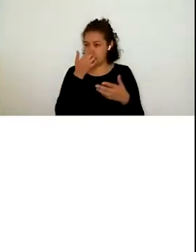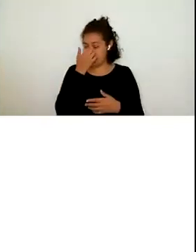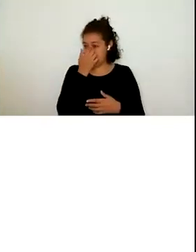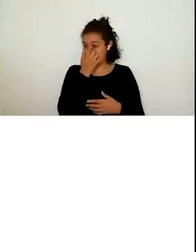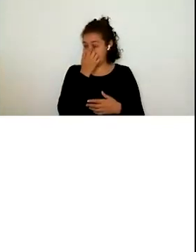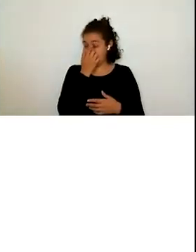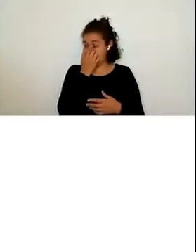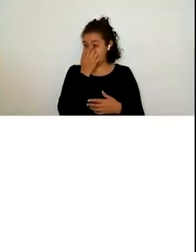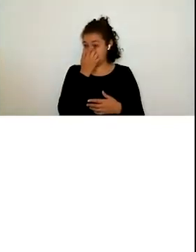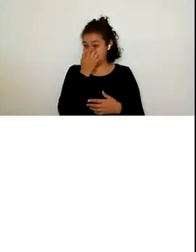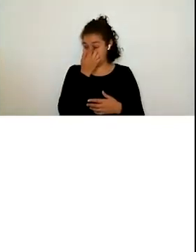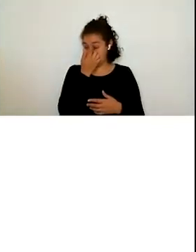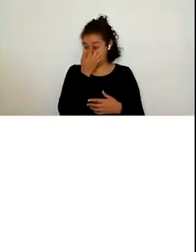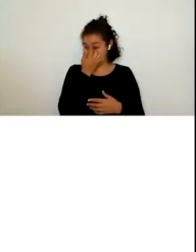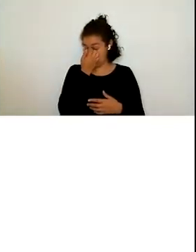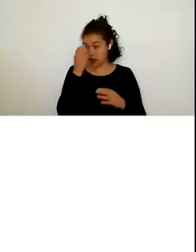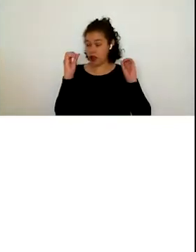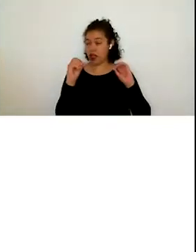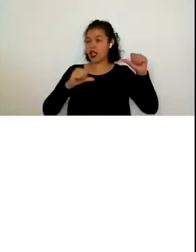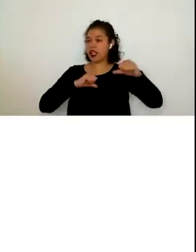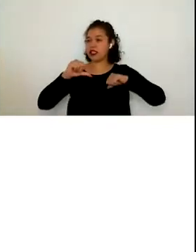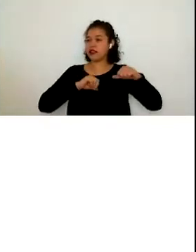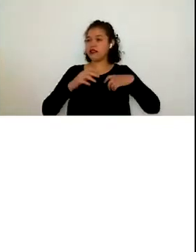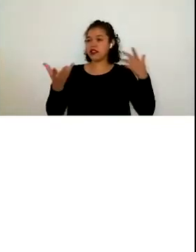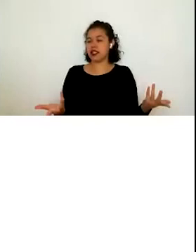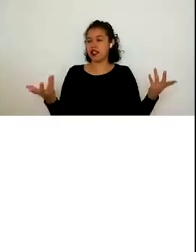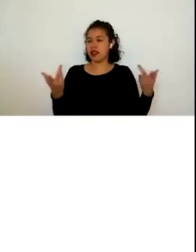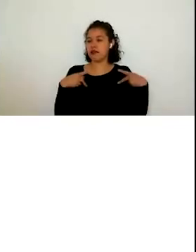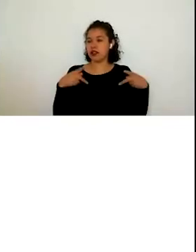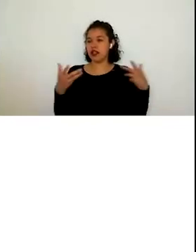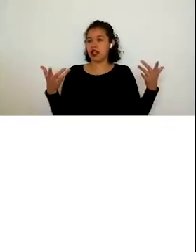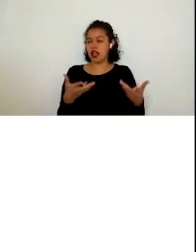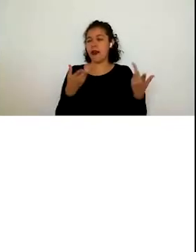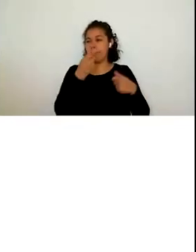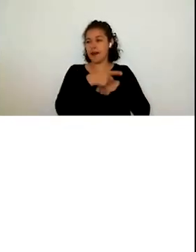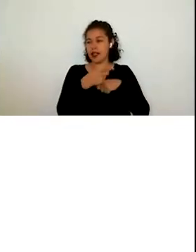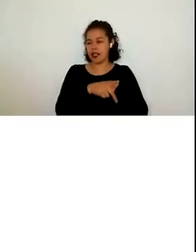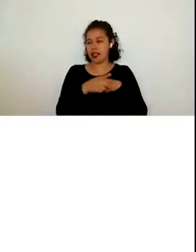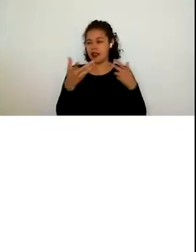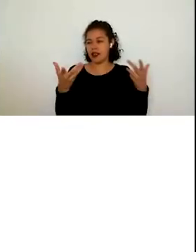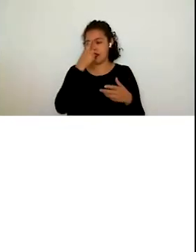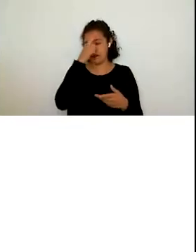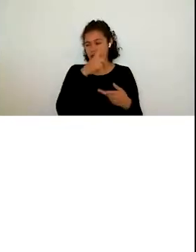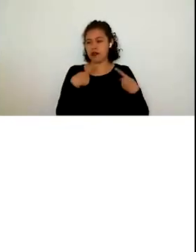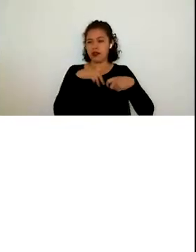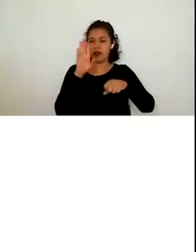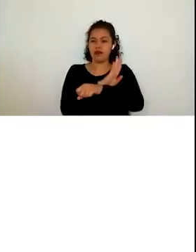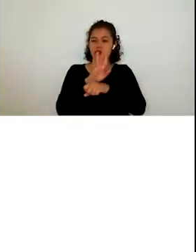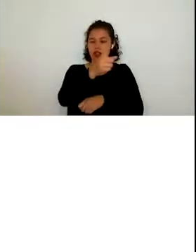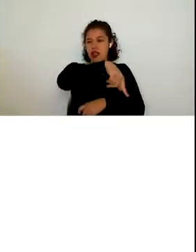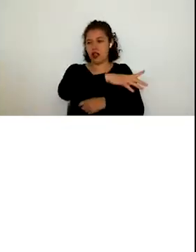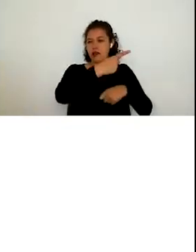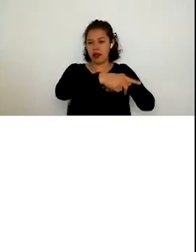o que las actividades que esté realizando esta persona lleven un riesgo para los beneficiarios de la institución, en este